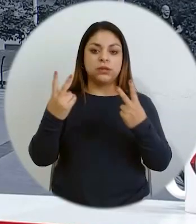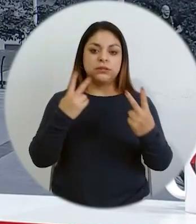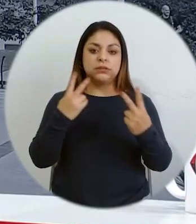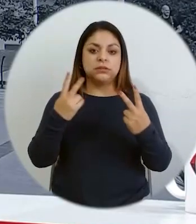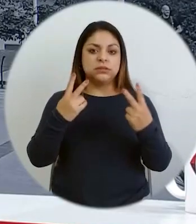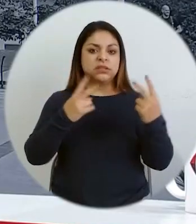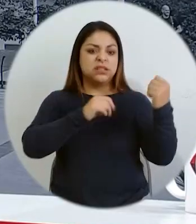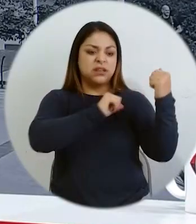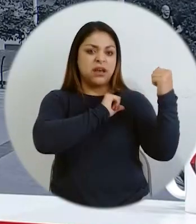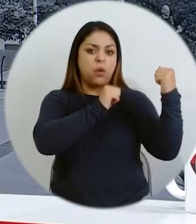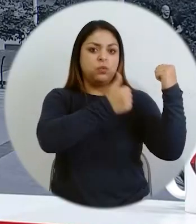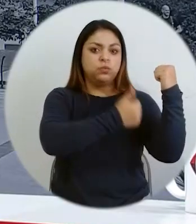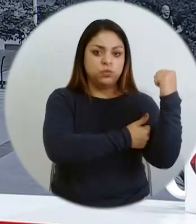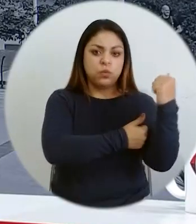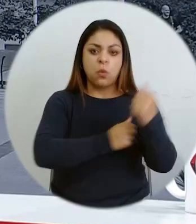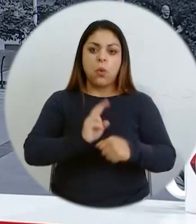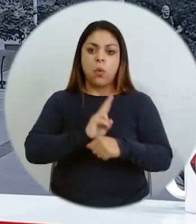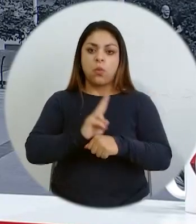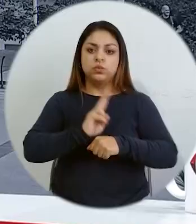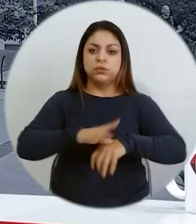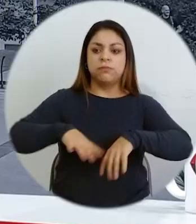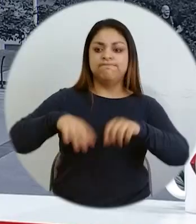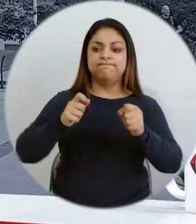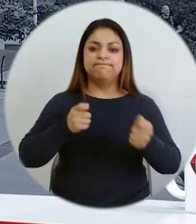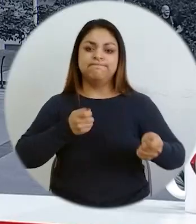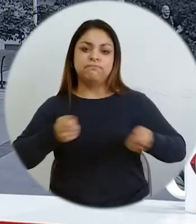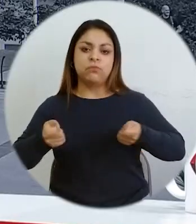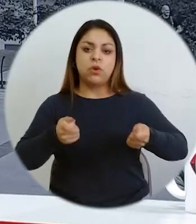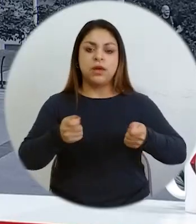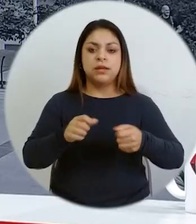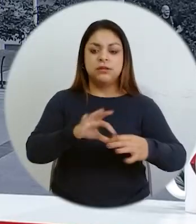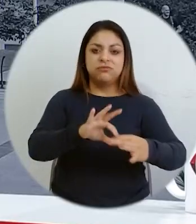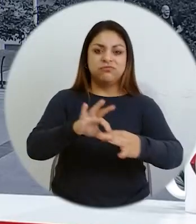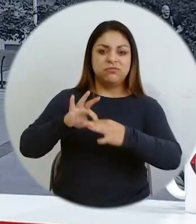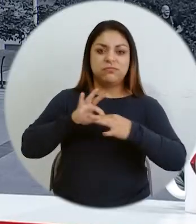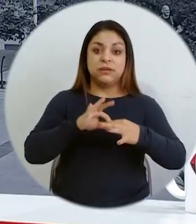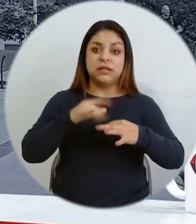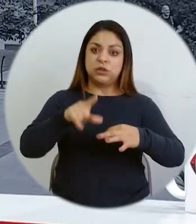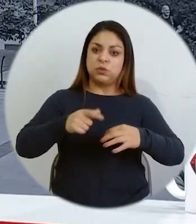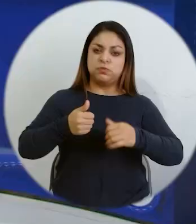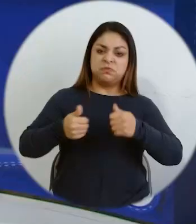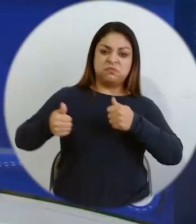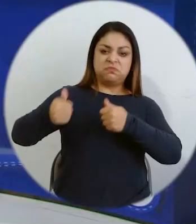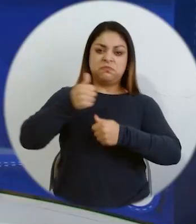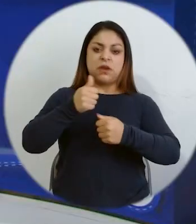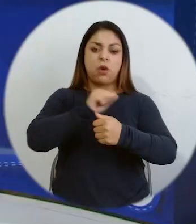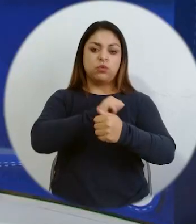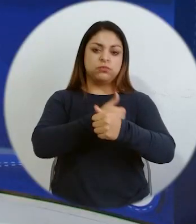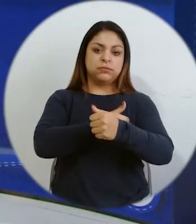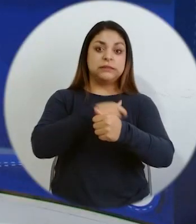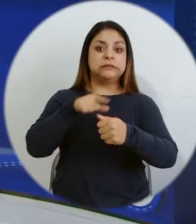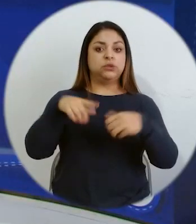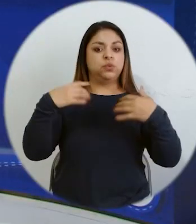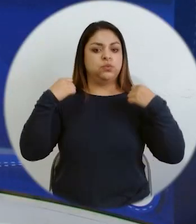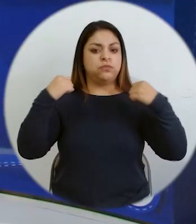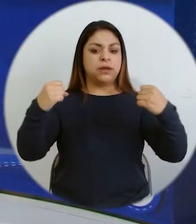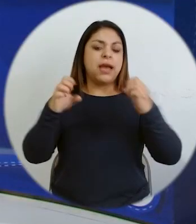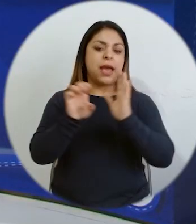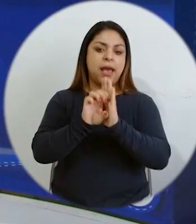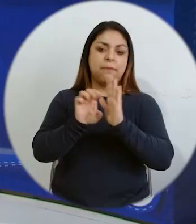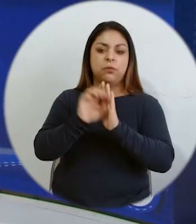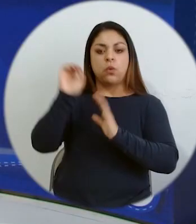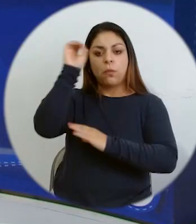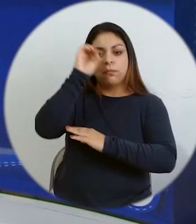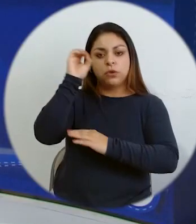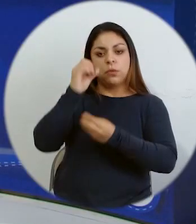manejo de las relaciones tienden a fortalecerse, ¿verdad? Entonces, si lo vemos en la opinión pública, si lo vemos en redes sociales, si